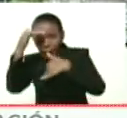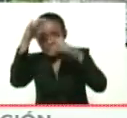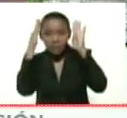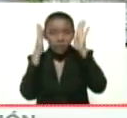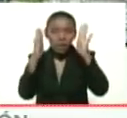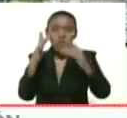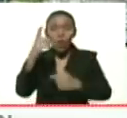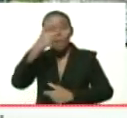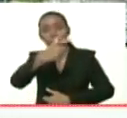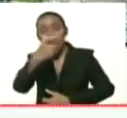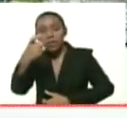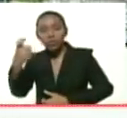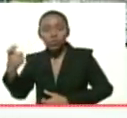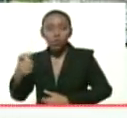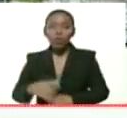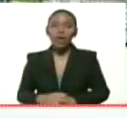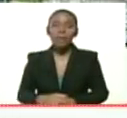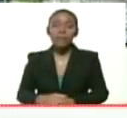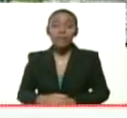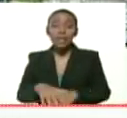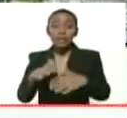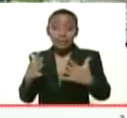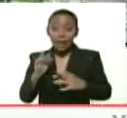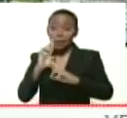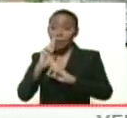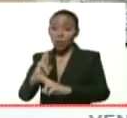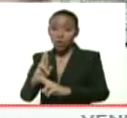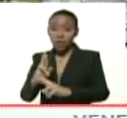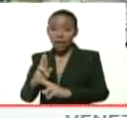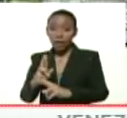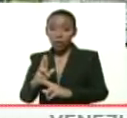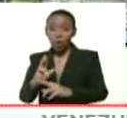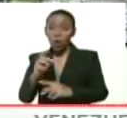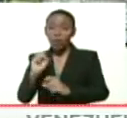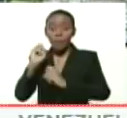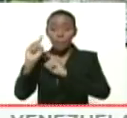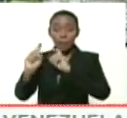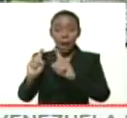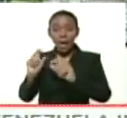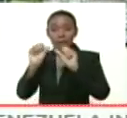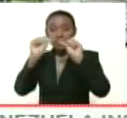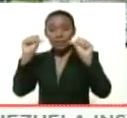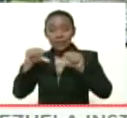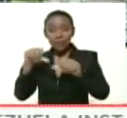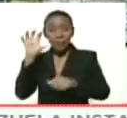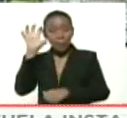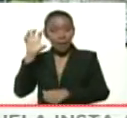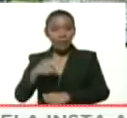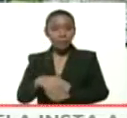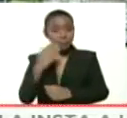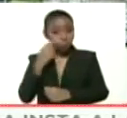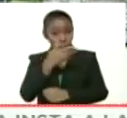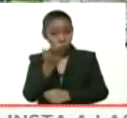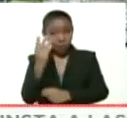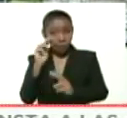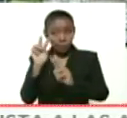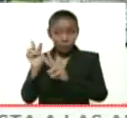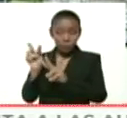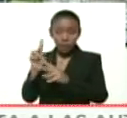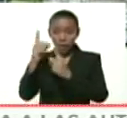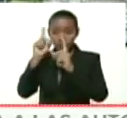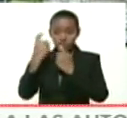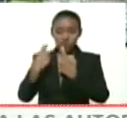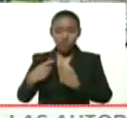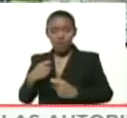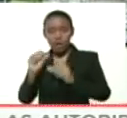casos que respondieron a la encuesta en el sistema Patria. Fíjense que la encuesta en el